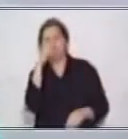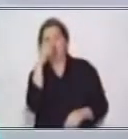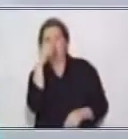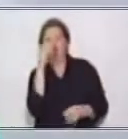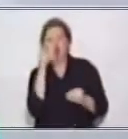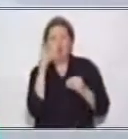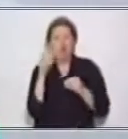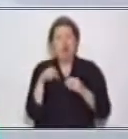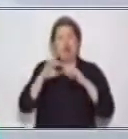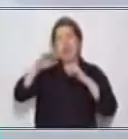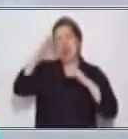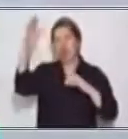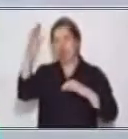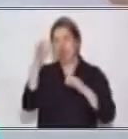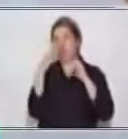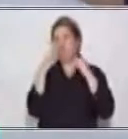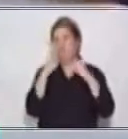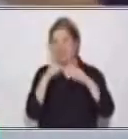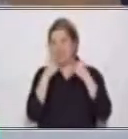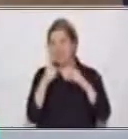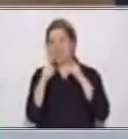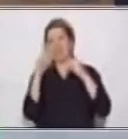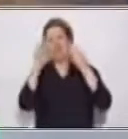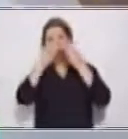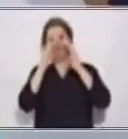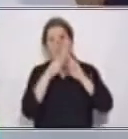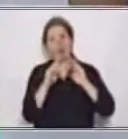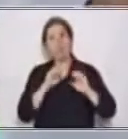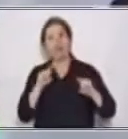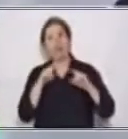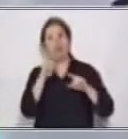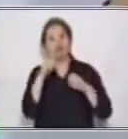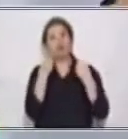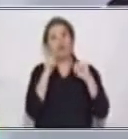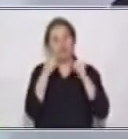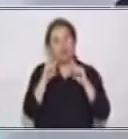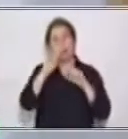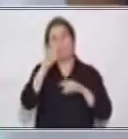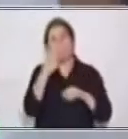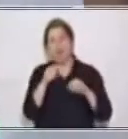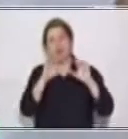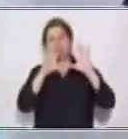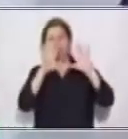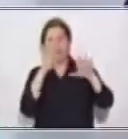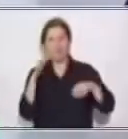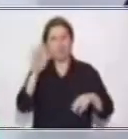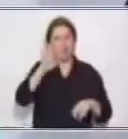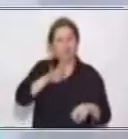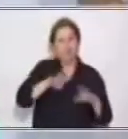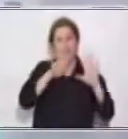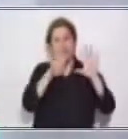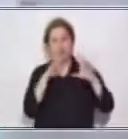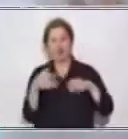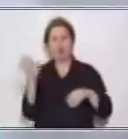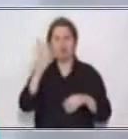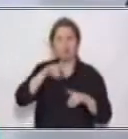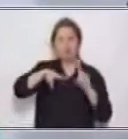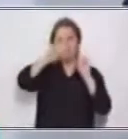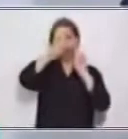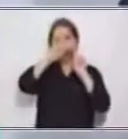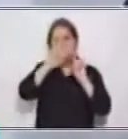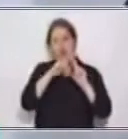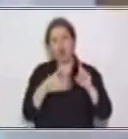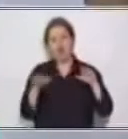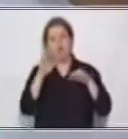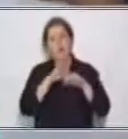grande o difícil de multiplicar, pero si lo hacemos así, primero el 10 y luego el 9 y luego sumamos, es una manera más